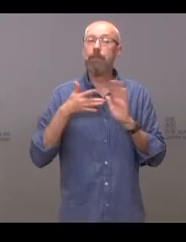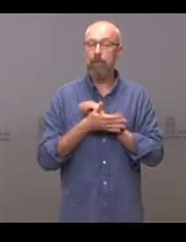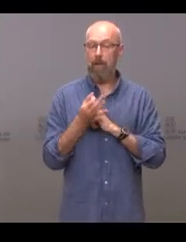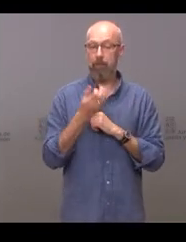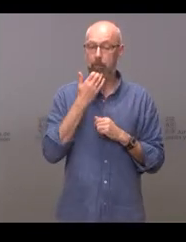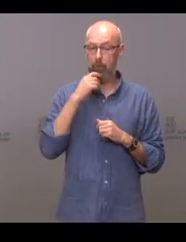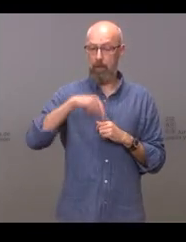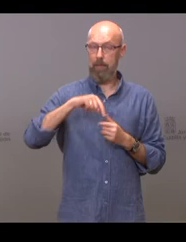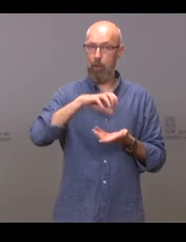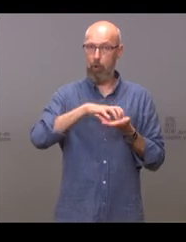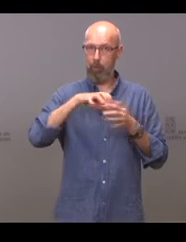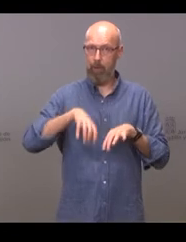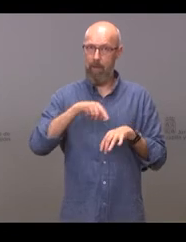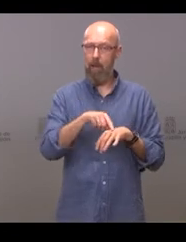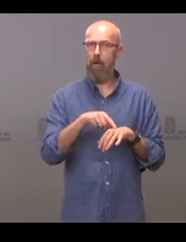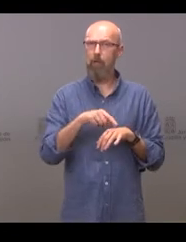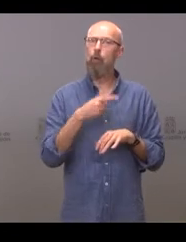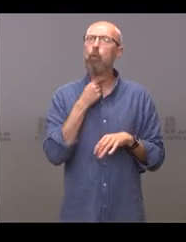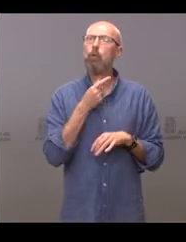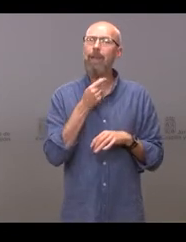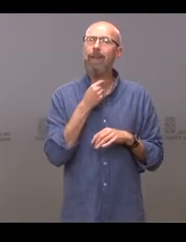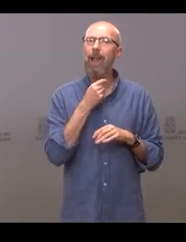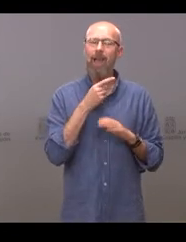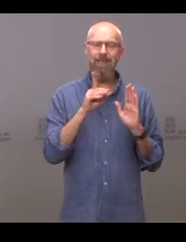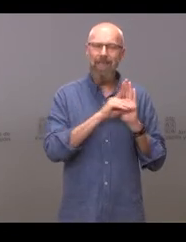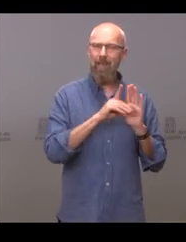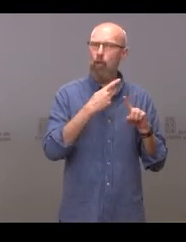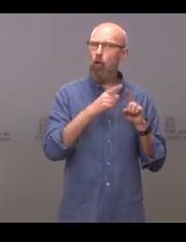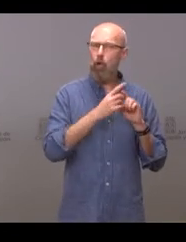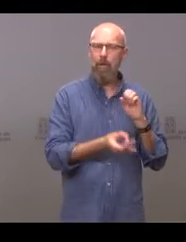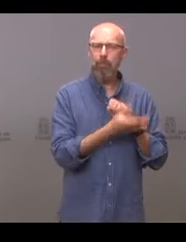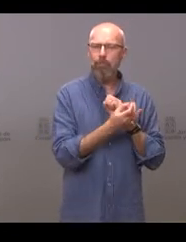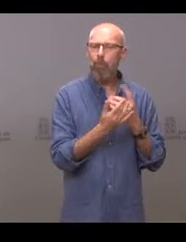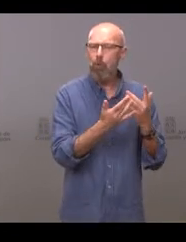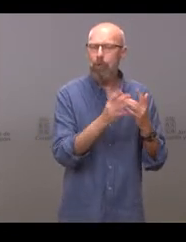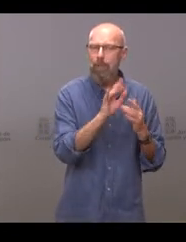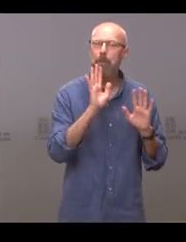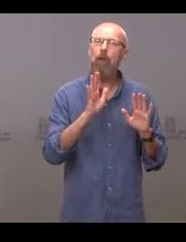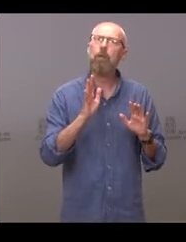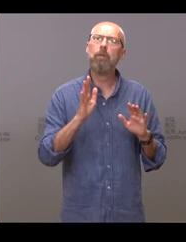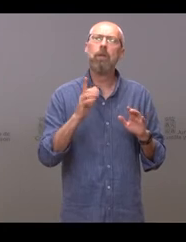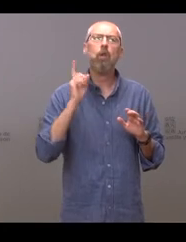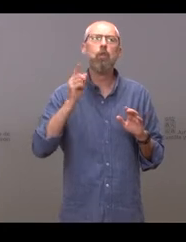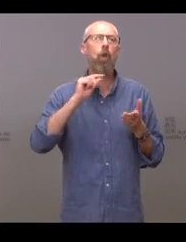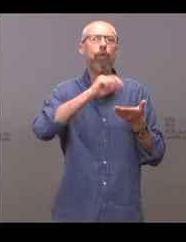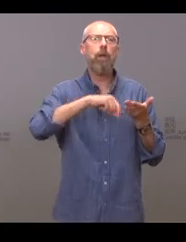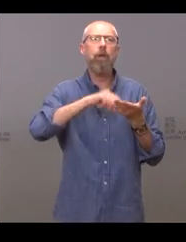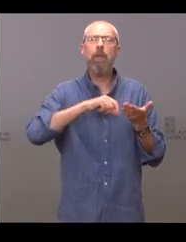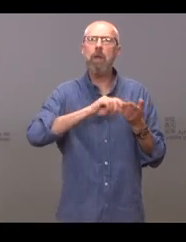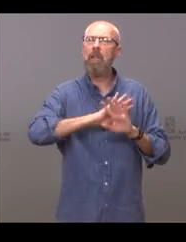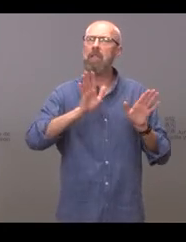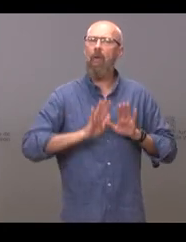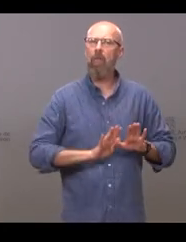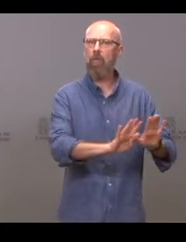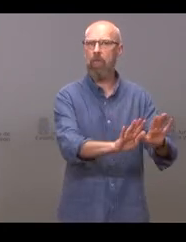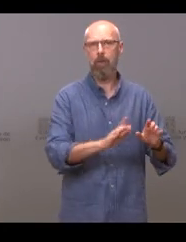de que los decretos salieran cuanto antes pero que también no consiste solamente en filmar y abandonar ya la